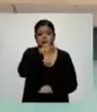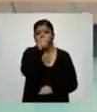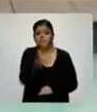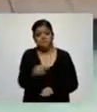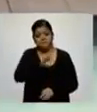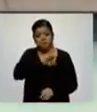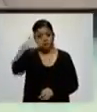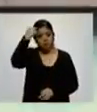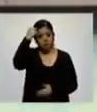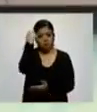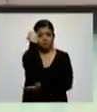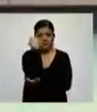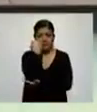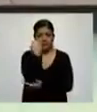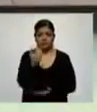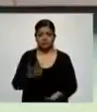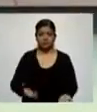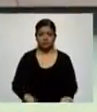golpe en la cabeza.